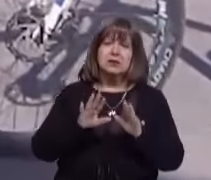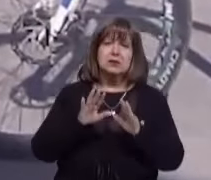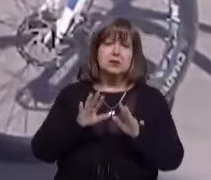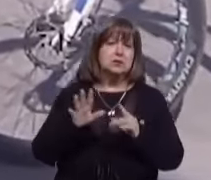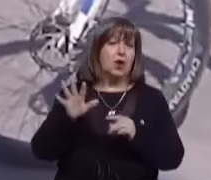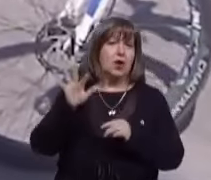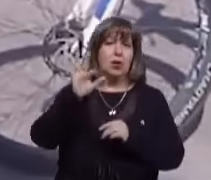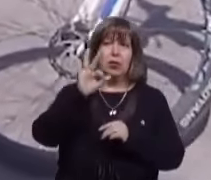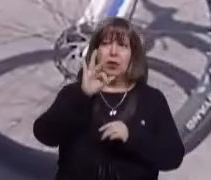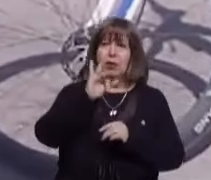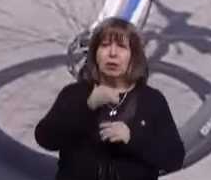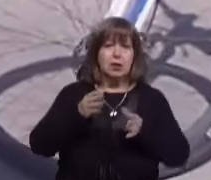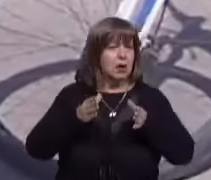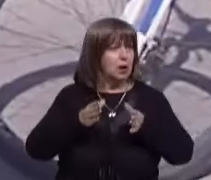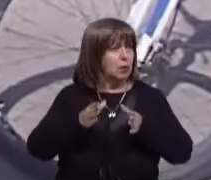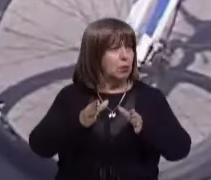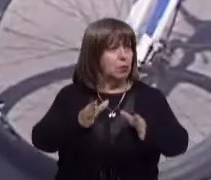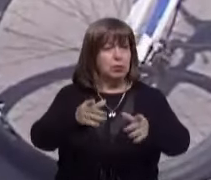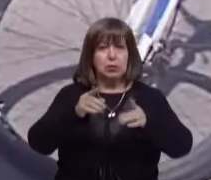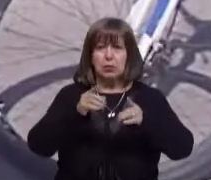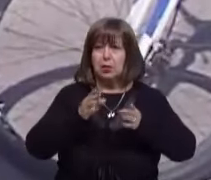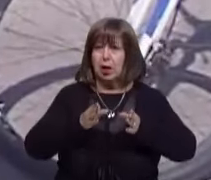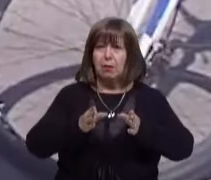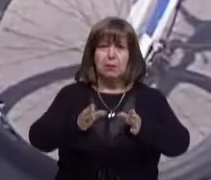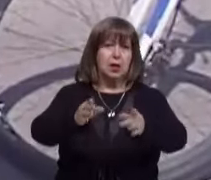nuestras rutas y caminos.